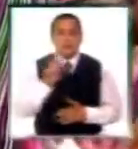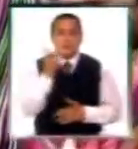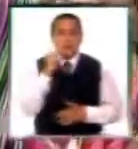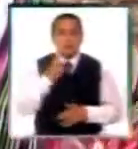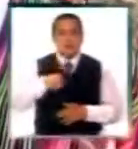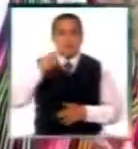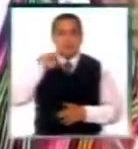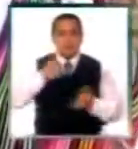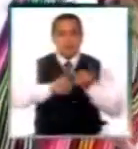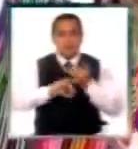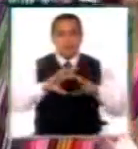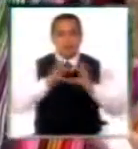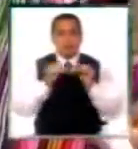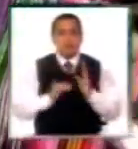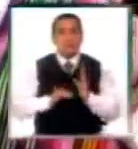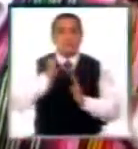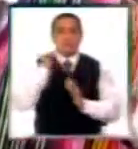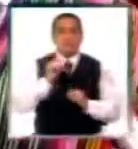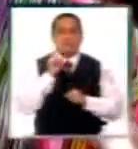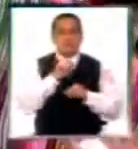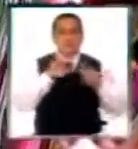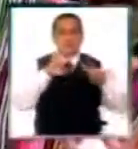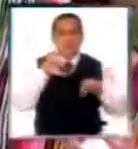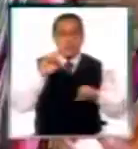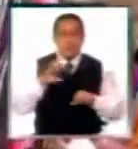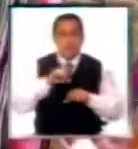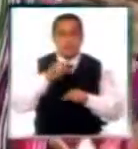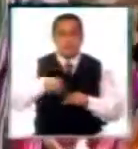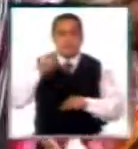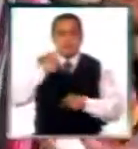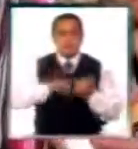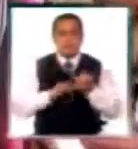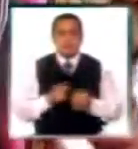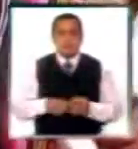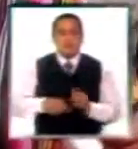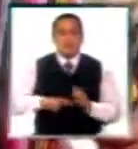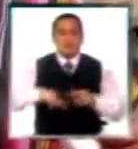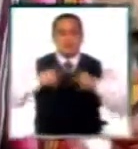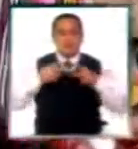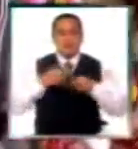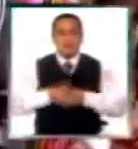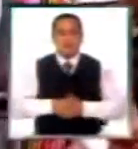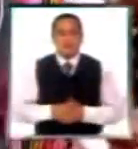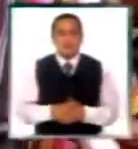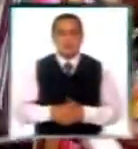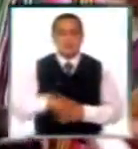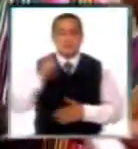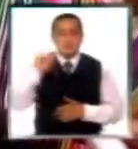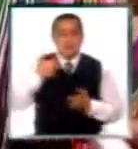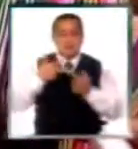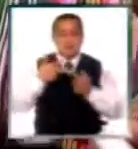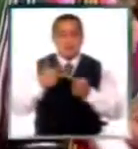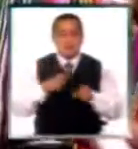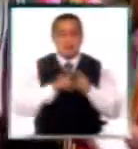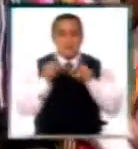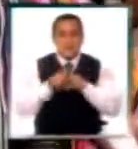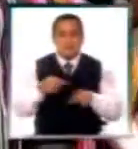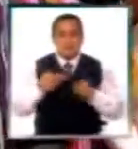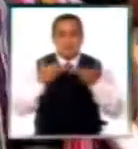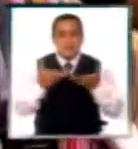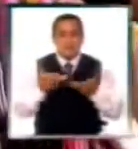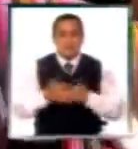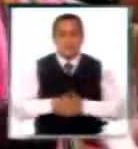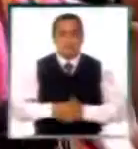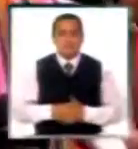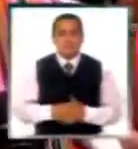millones de soles, lo hemos ampliado a 140 millones de soles, vale decir, hemos aumentado 100 millones más. En tercer lugar, hemos venido